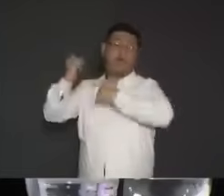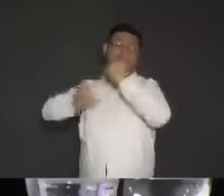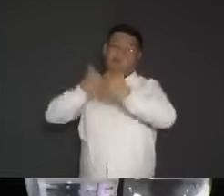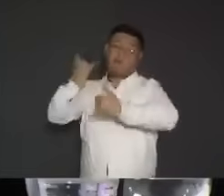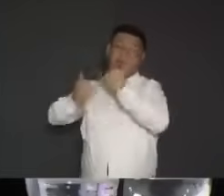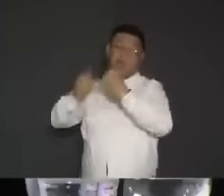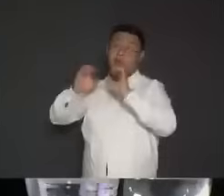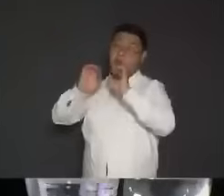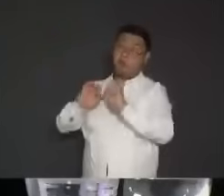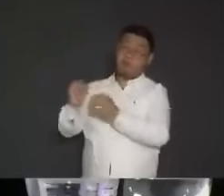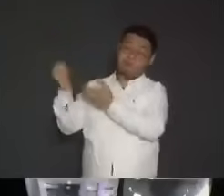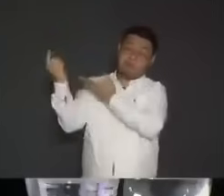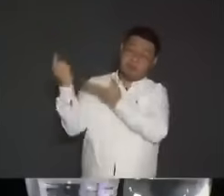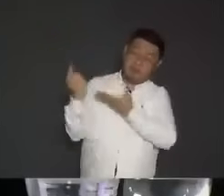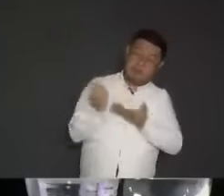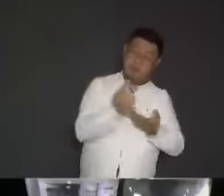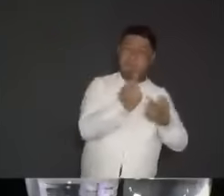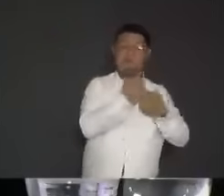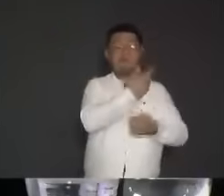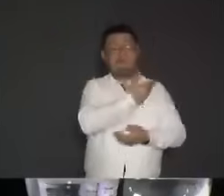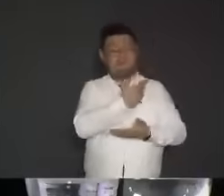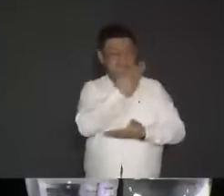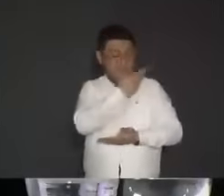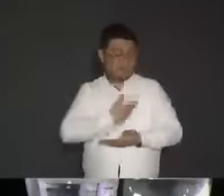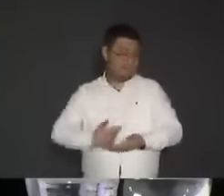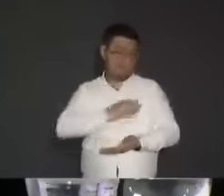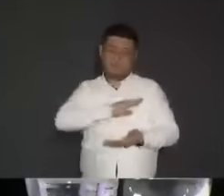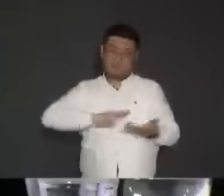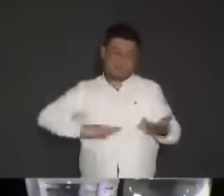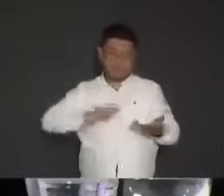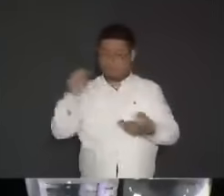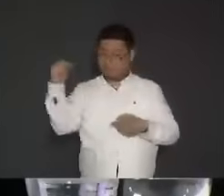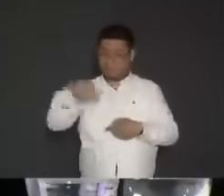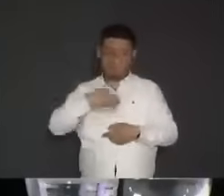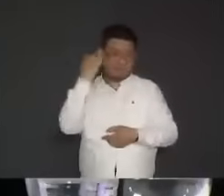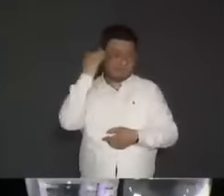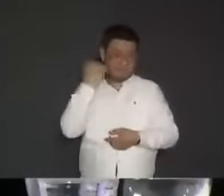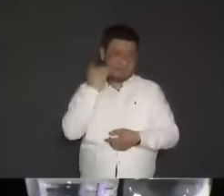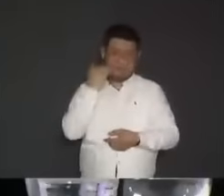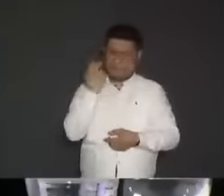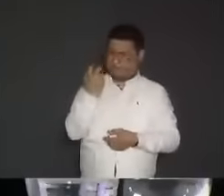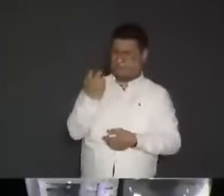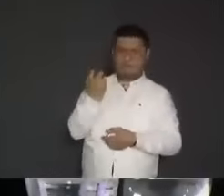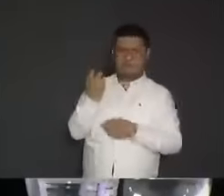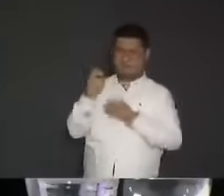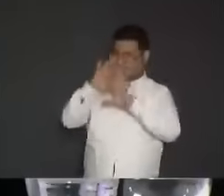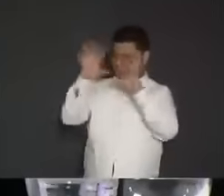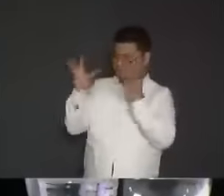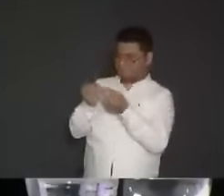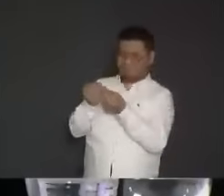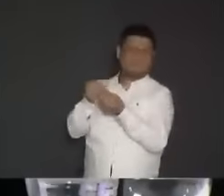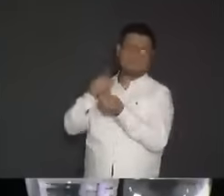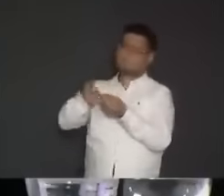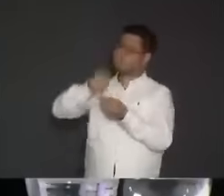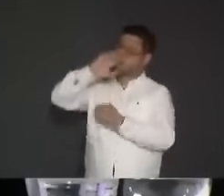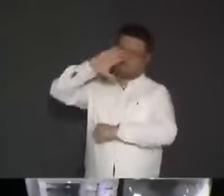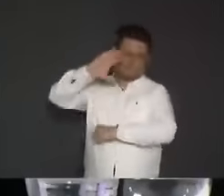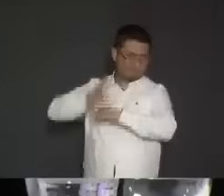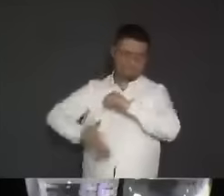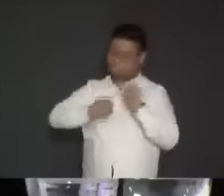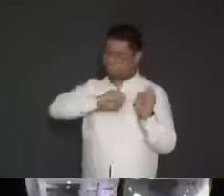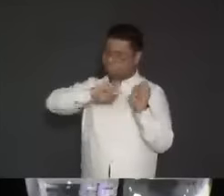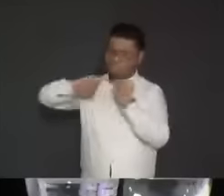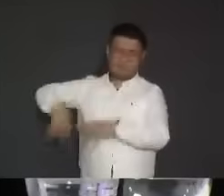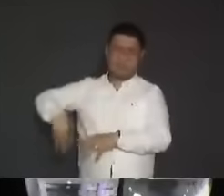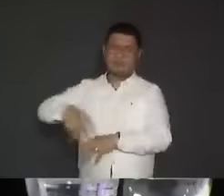el presidente municipal a comprar a Mérida. Esto se tiene que acabar, tenemos que atender esta situación porque es